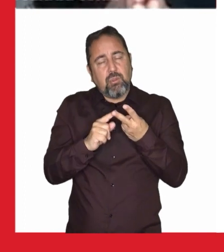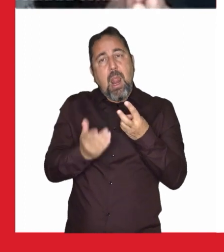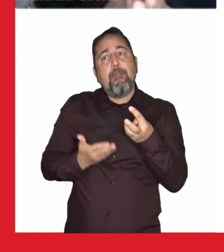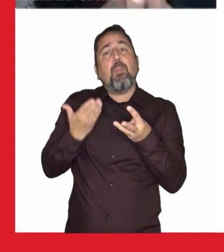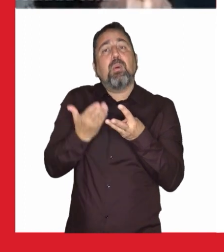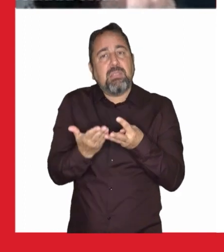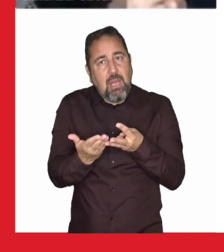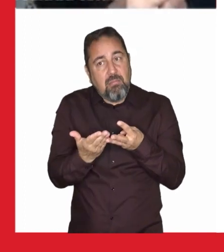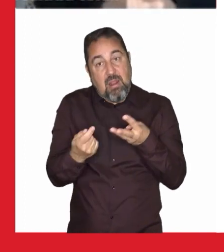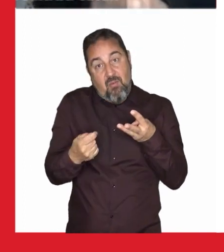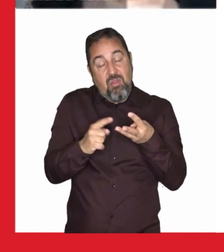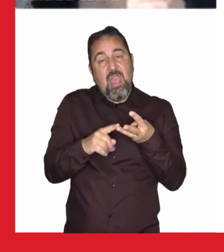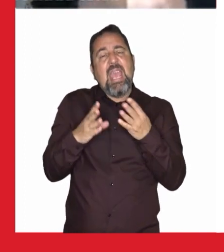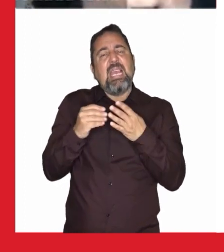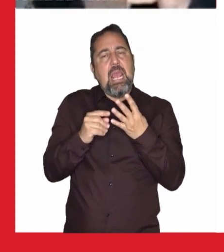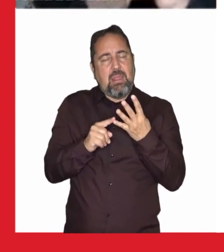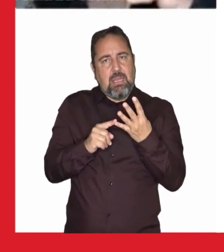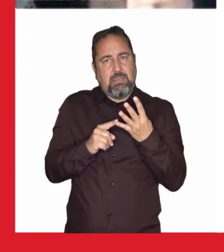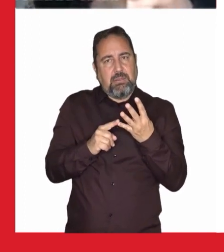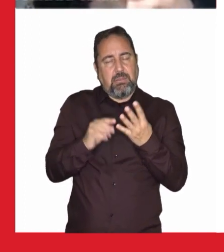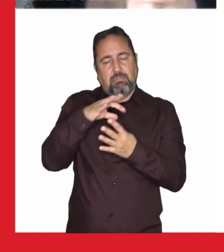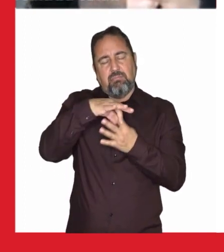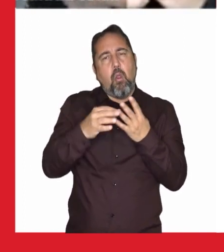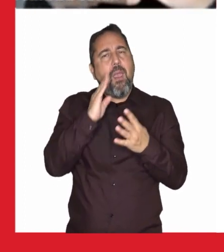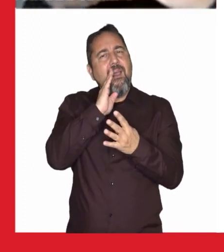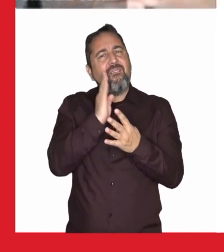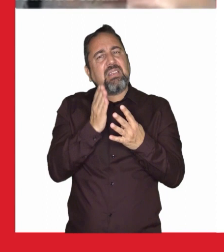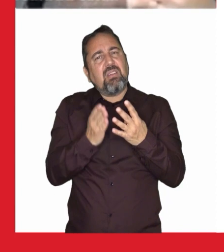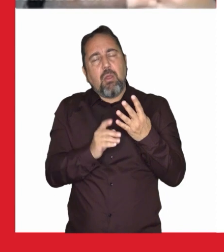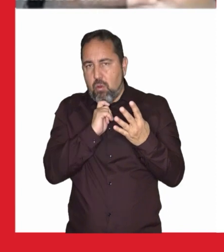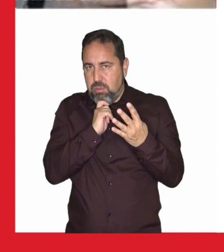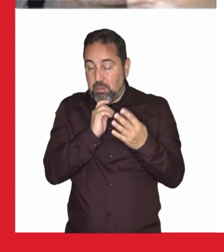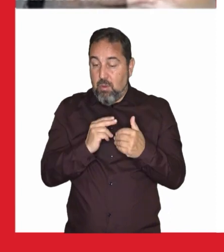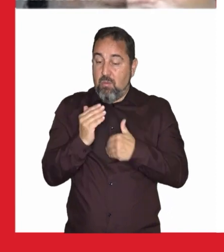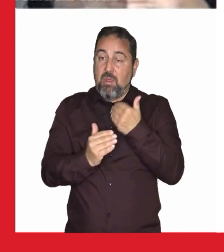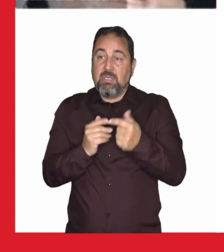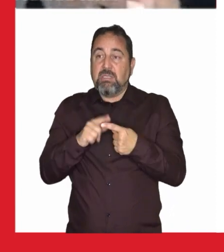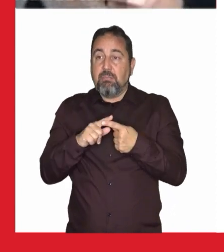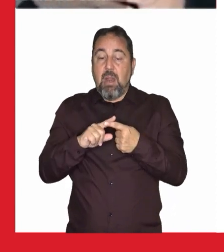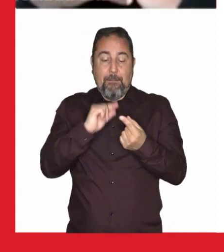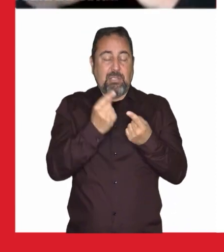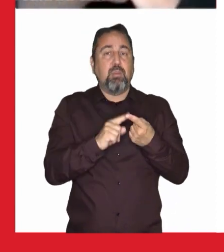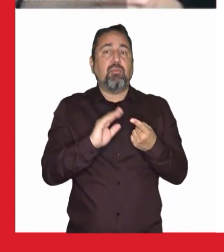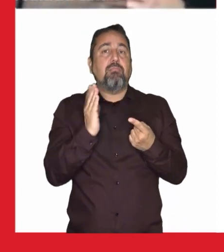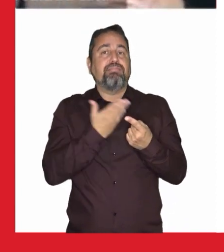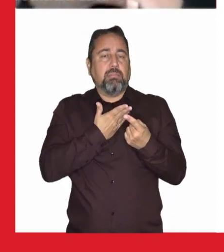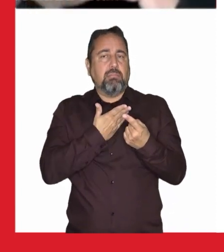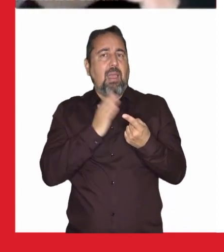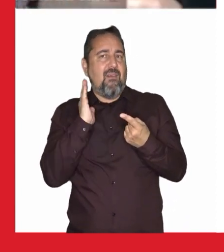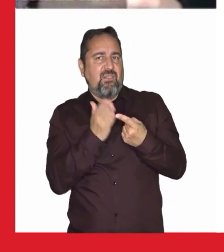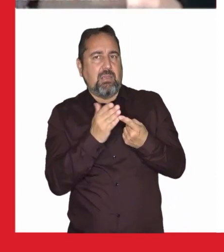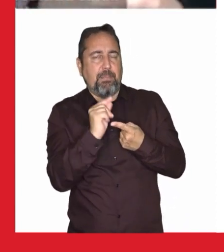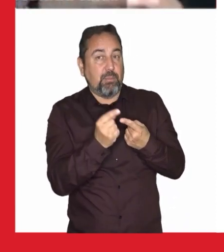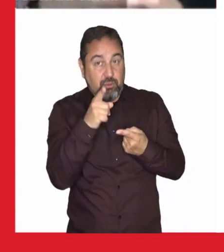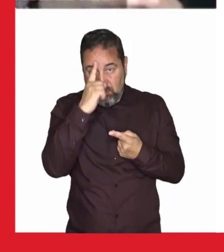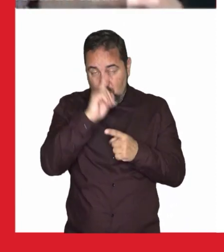al presupuesto y a la propuesta de valor y a los clientes. Es decir, un proceso tiene un impacto en